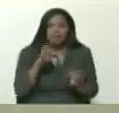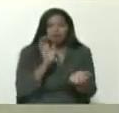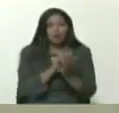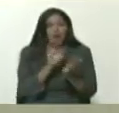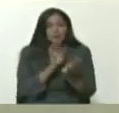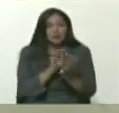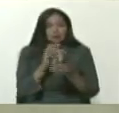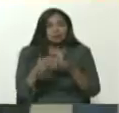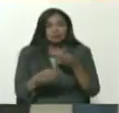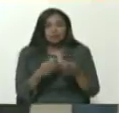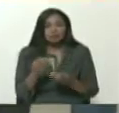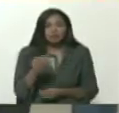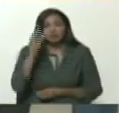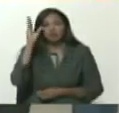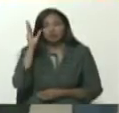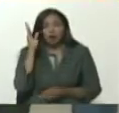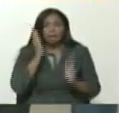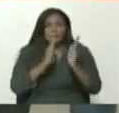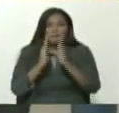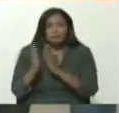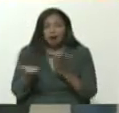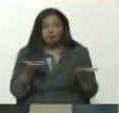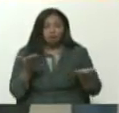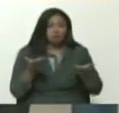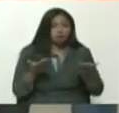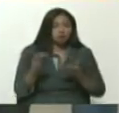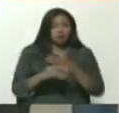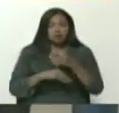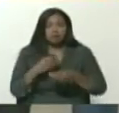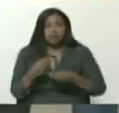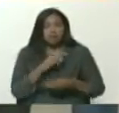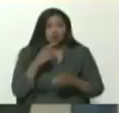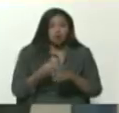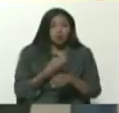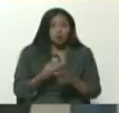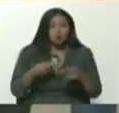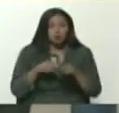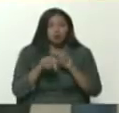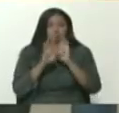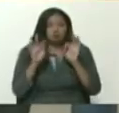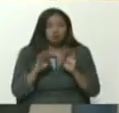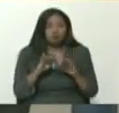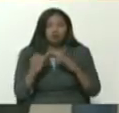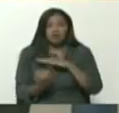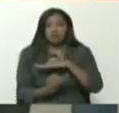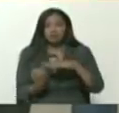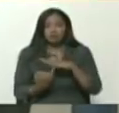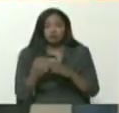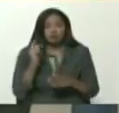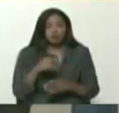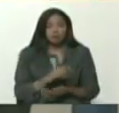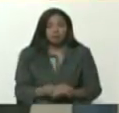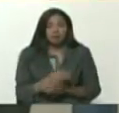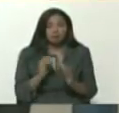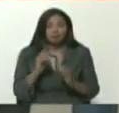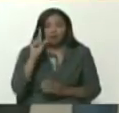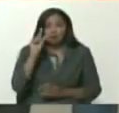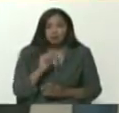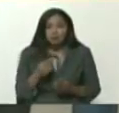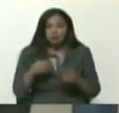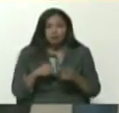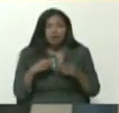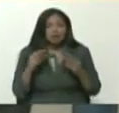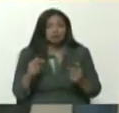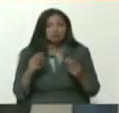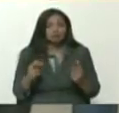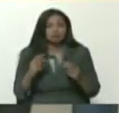aprovechando la capacidad logística que tiene la República, que tiene el gobierno, que tienen sus instituciones, para maximizar la